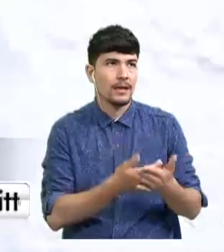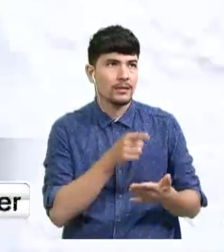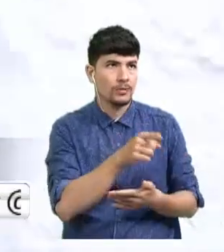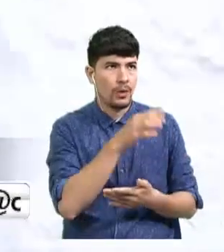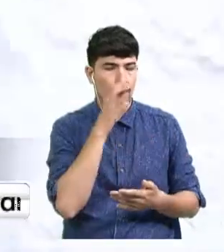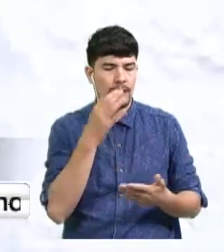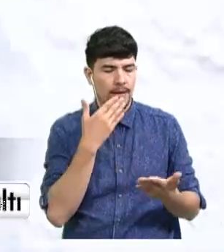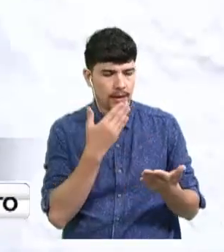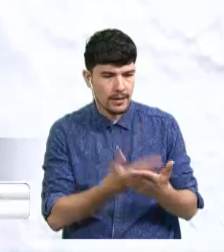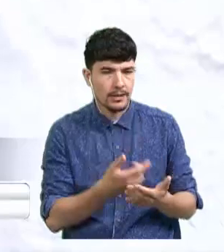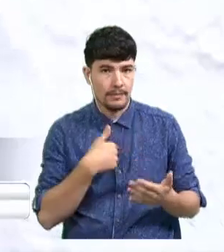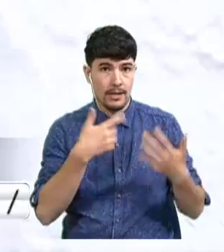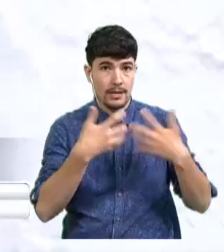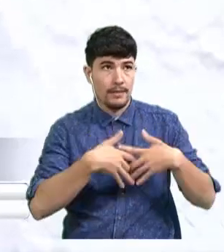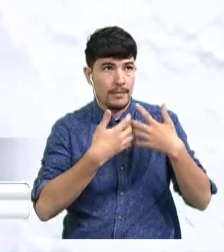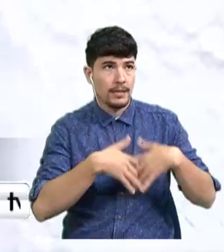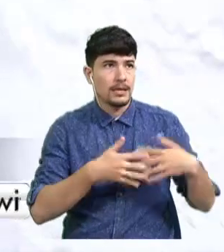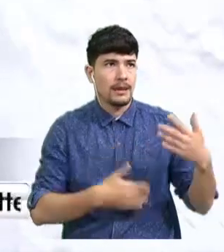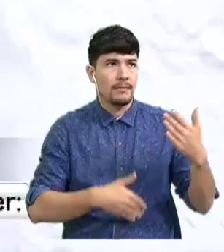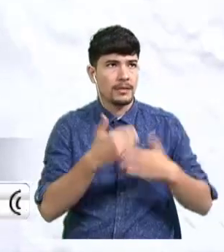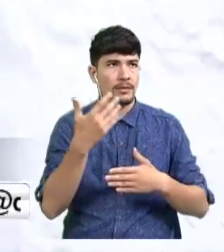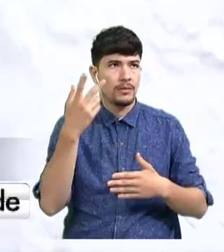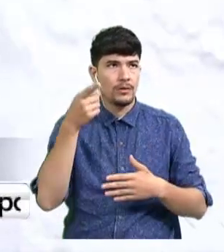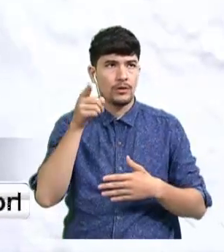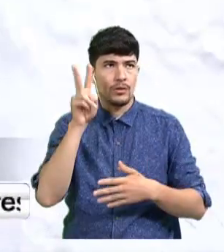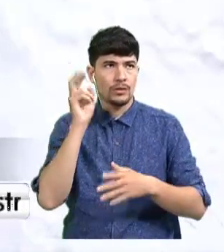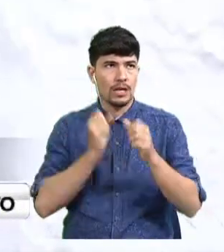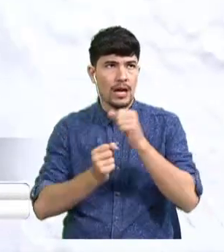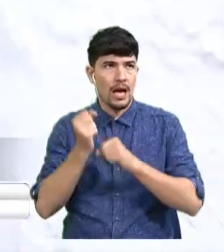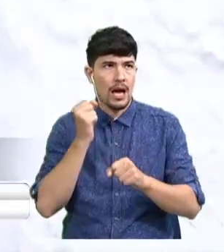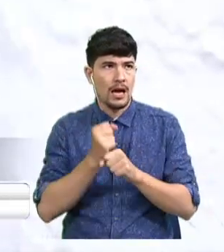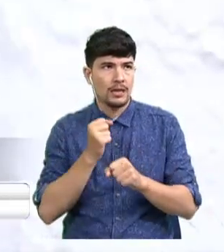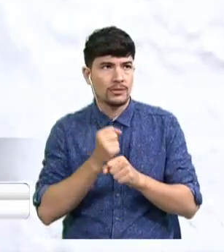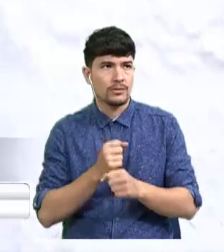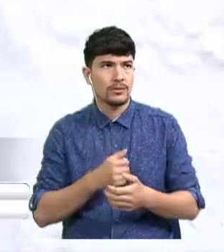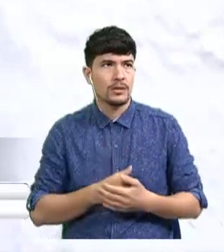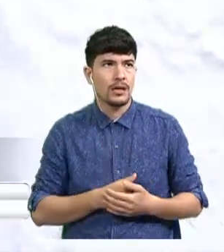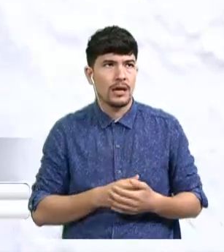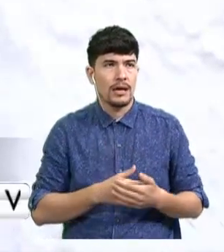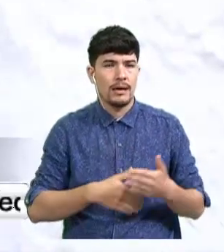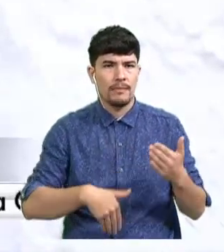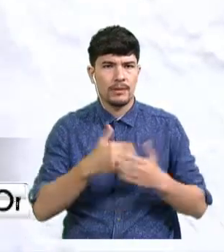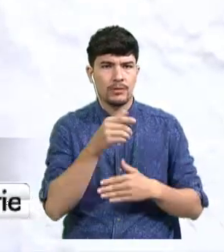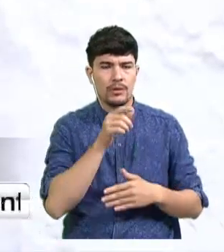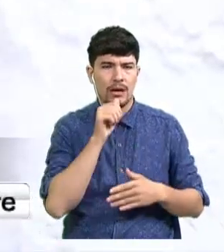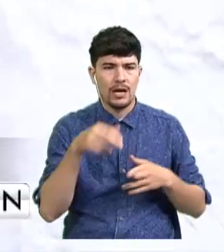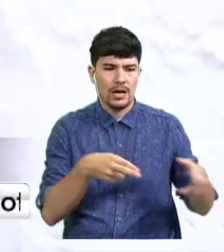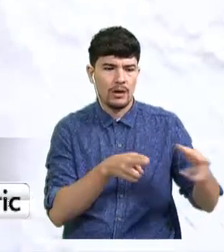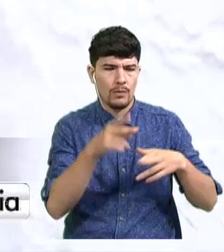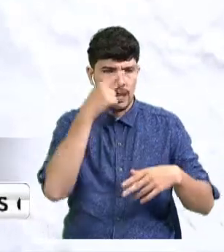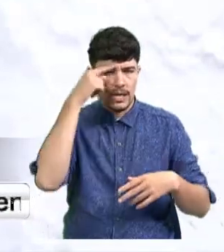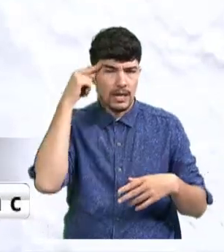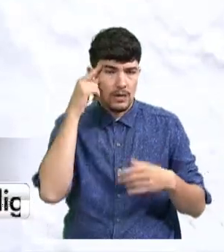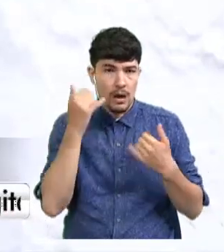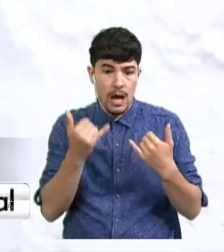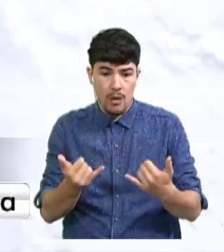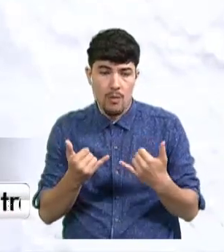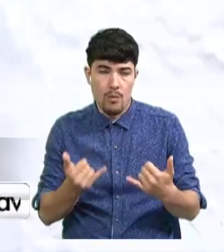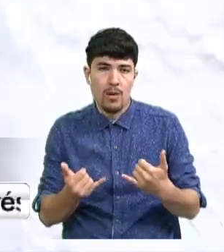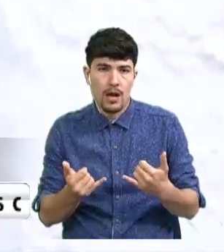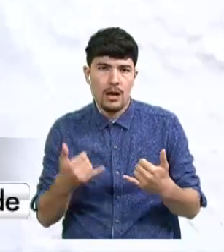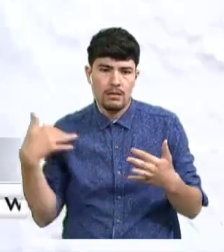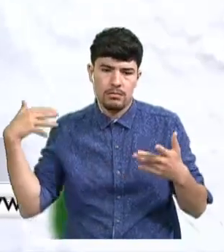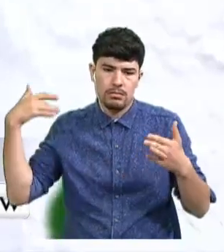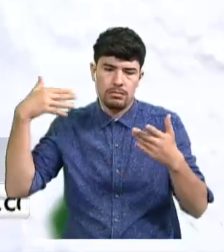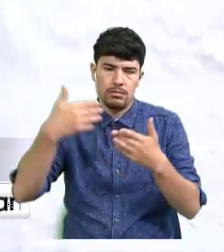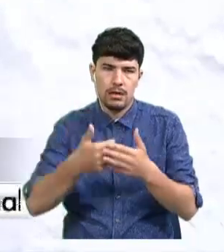gobernador. Bueno, mi empresa empezó hace 12 años. Sí, empezó en Río Negro. Ya ahorita ya vamos